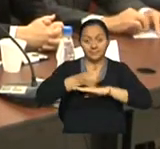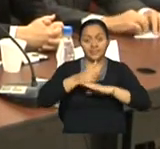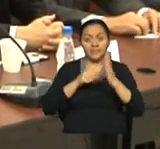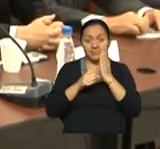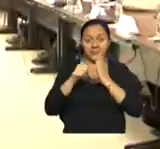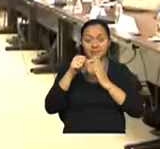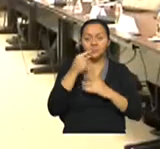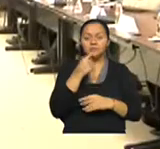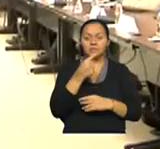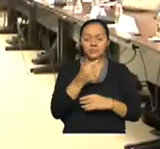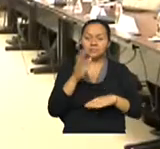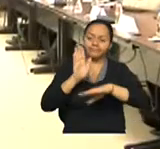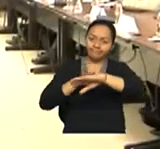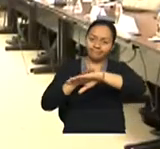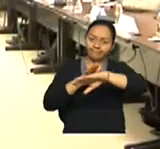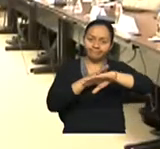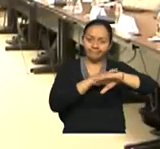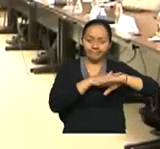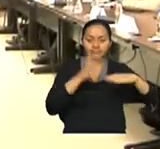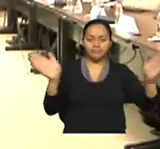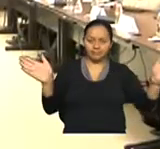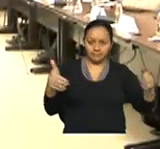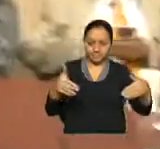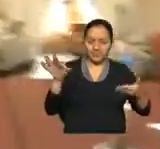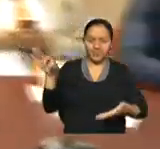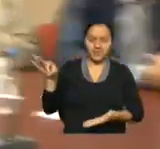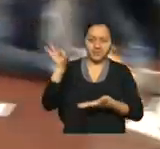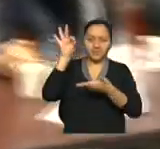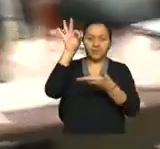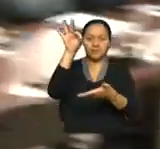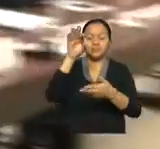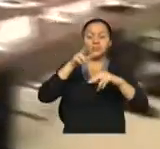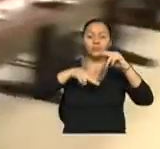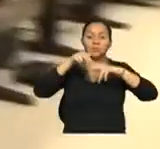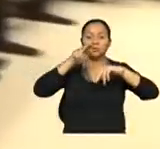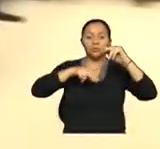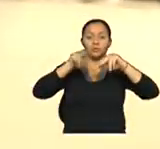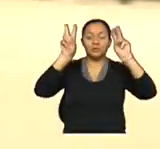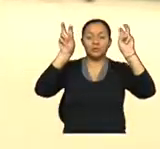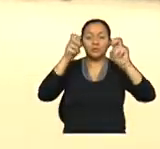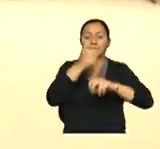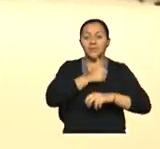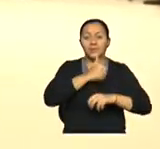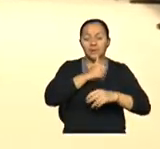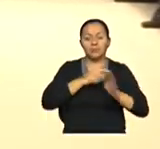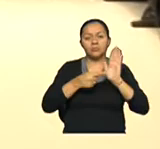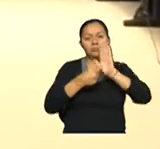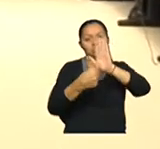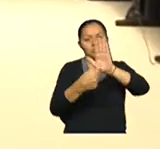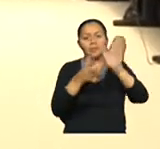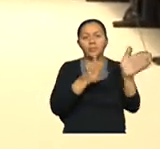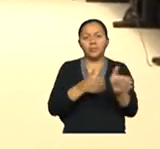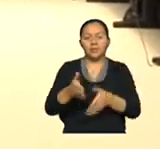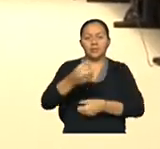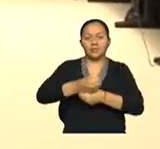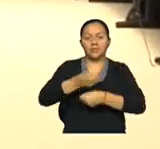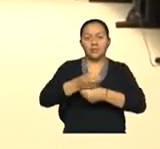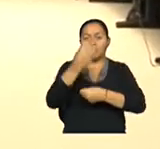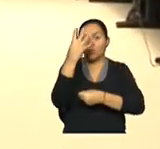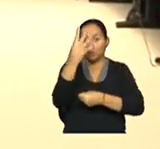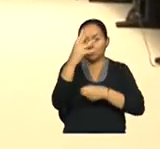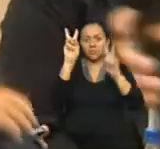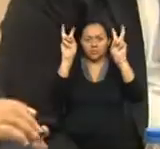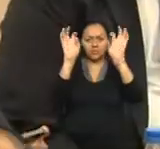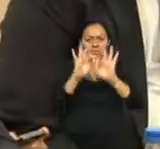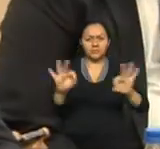cartera de Estado, Paul Granda, presentó a representantes de la construcción del sector privado la iniciativa de trabajar cuatro ejes